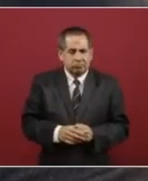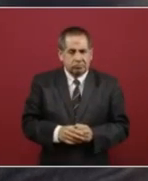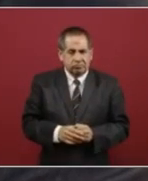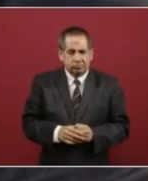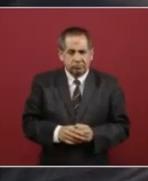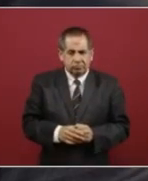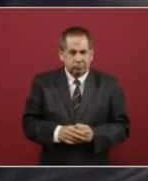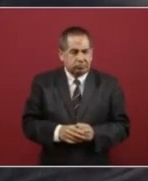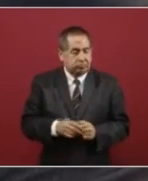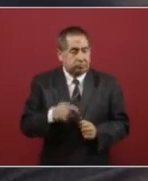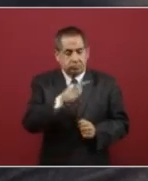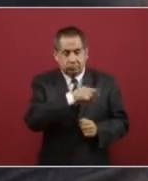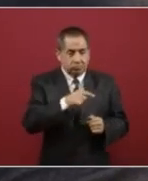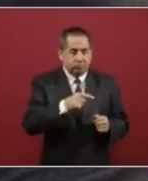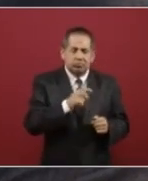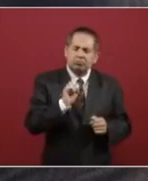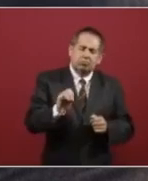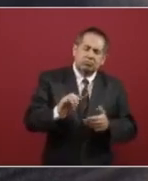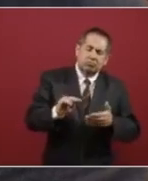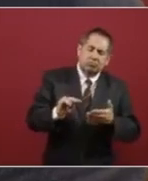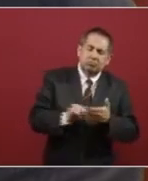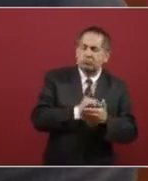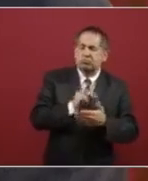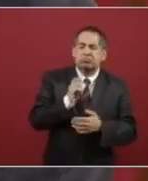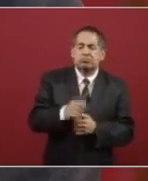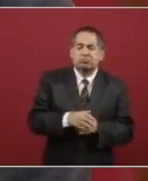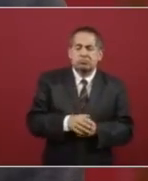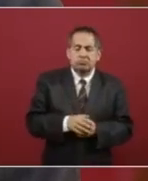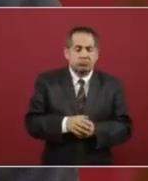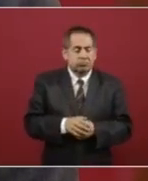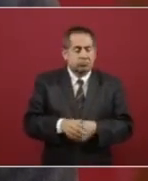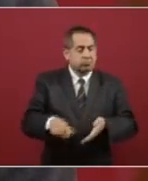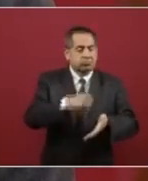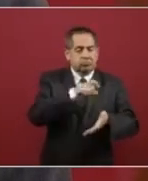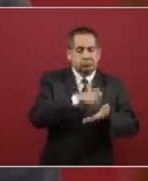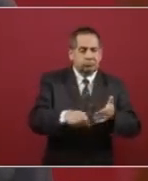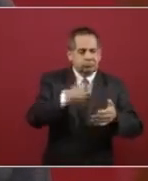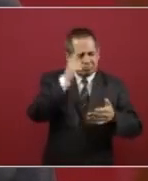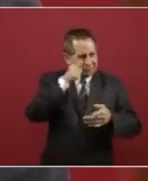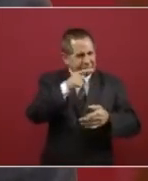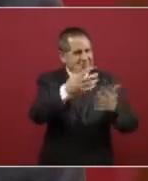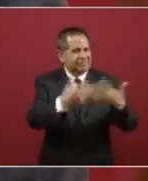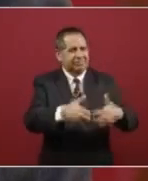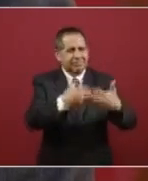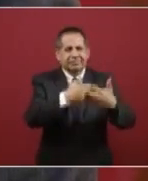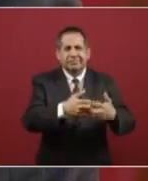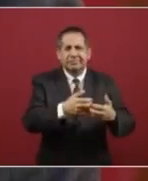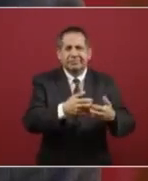la compra de la planta de fertilizantes,